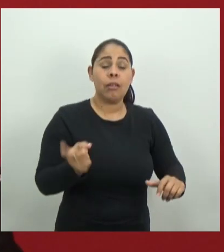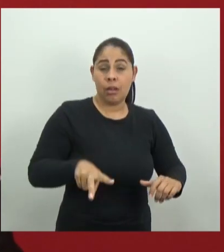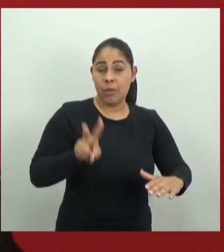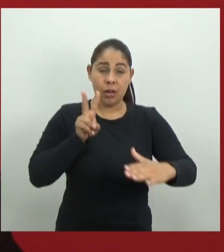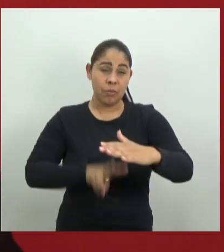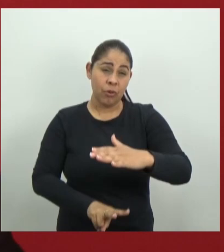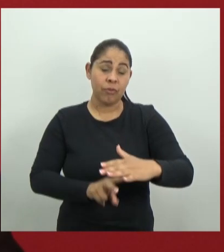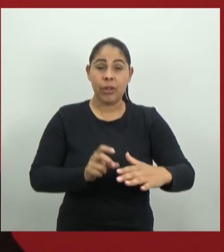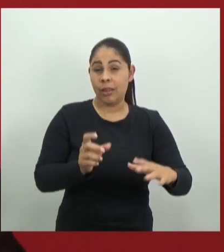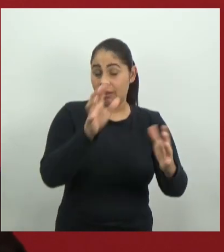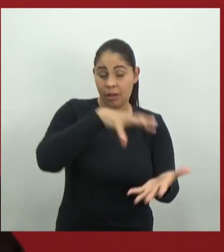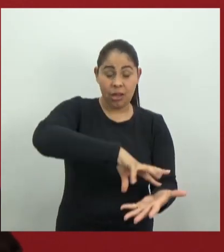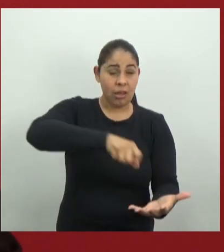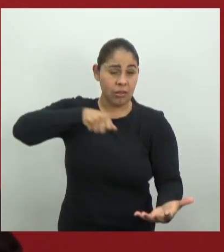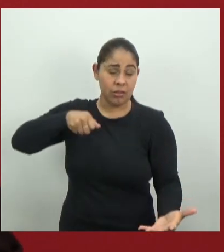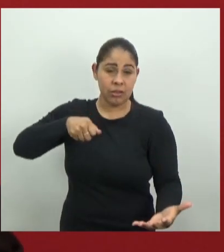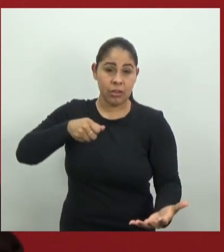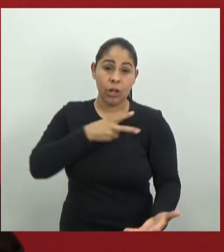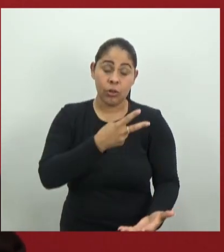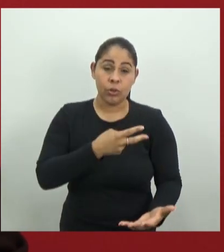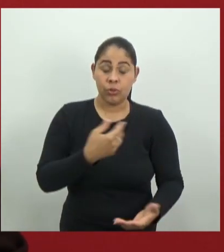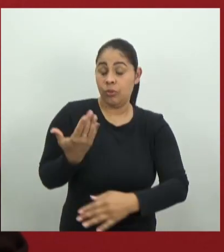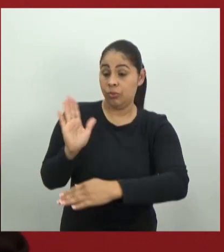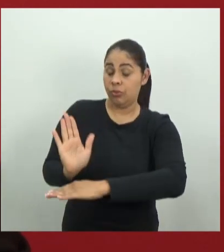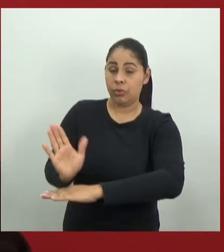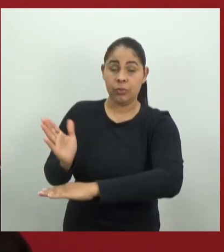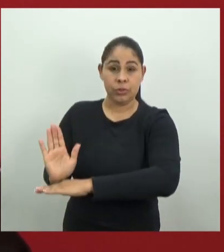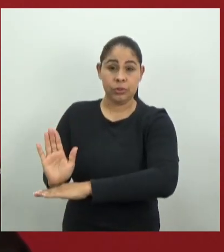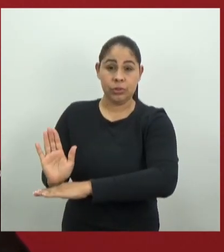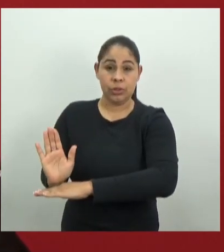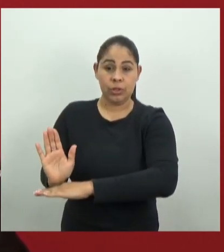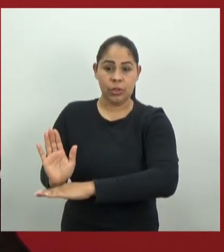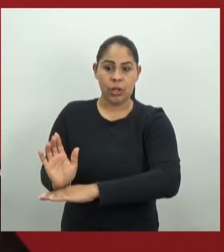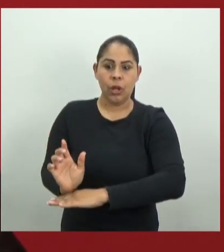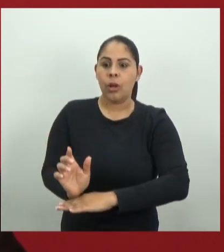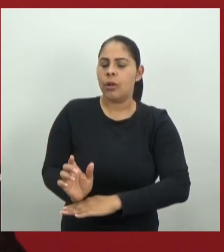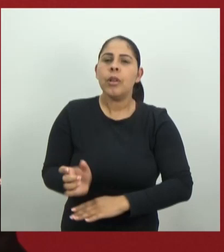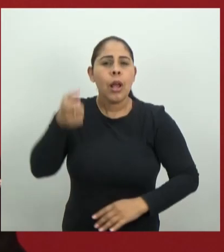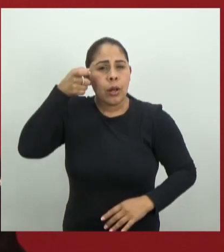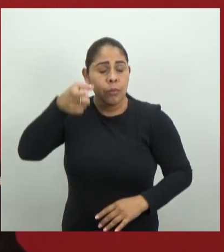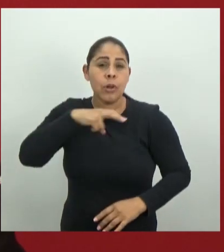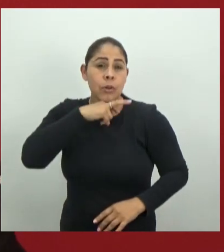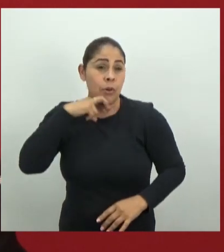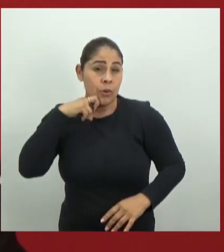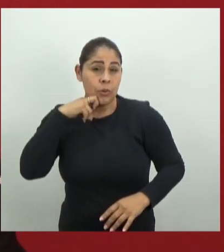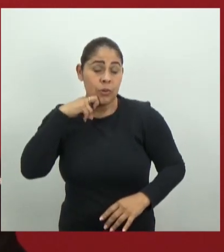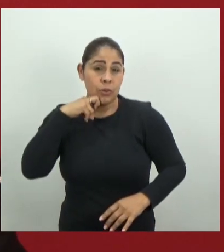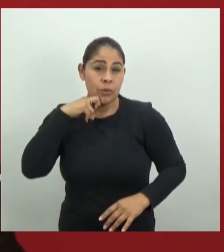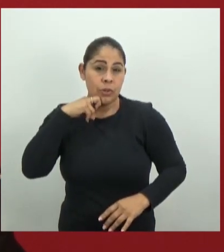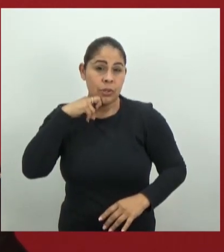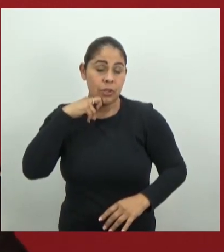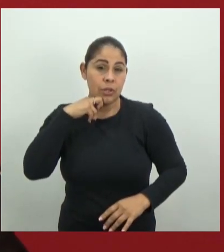los judíos tienen en alto estima a Moisés, porque él recibió